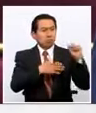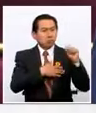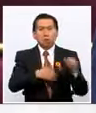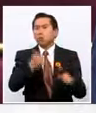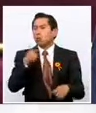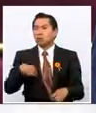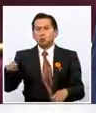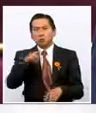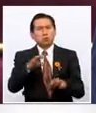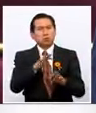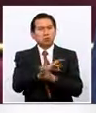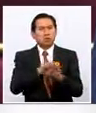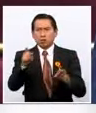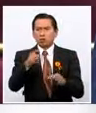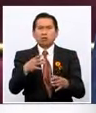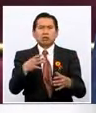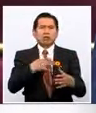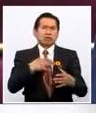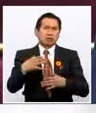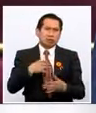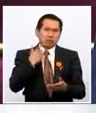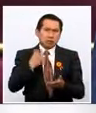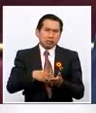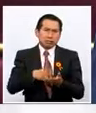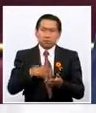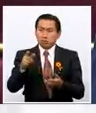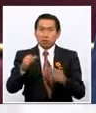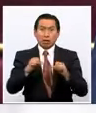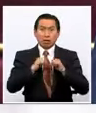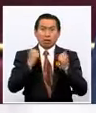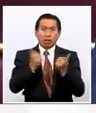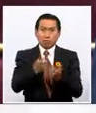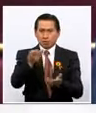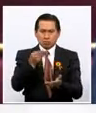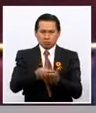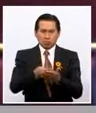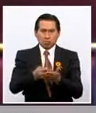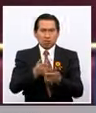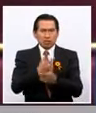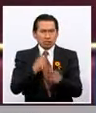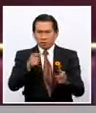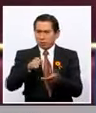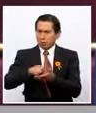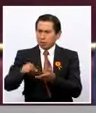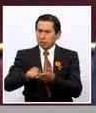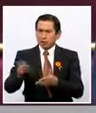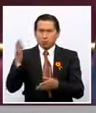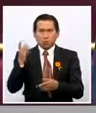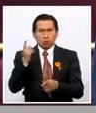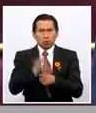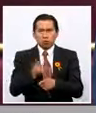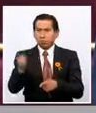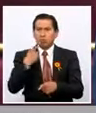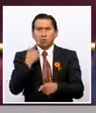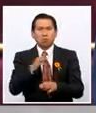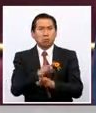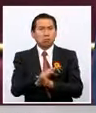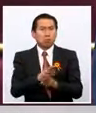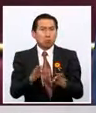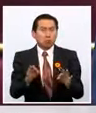otros reclamando que la asamblea libere el dinero para pagar el bono salud